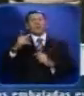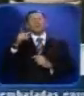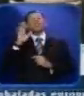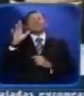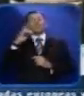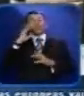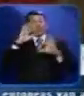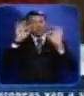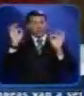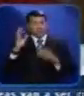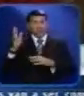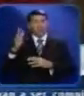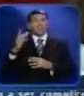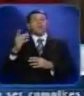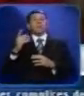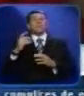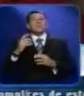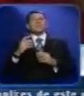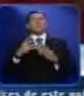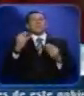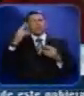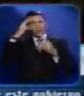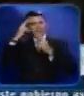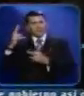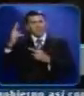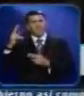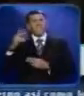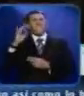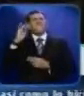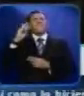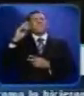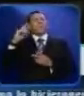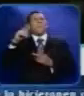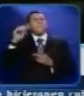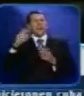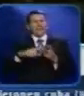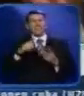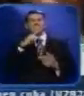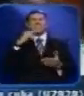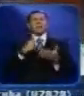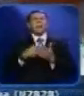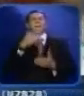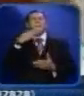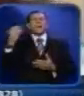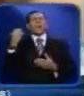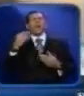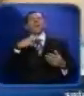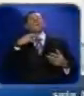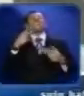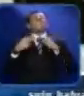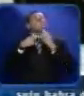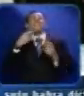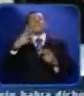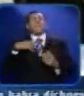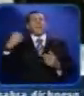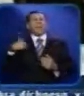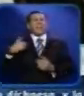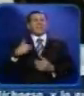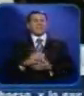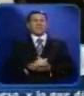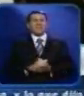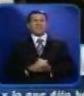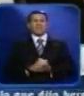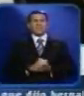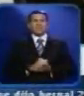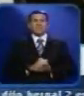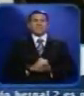una intérprete integral respetada por muchos, quienes como Fito Páez la han calificado como la mejor voz que parió Argentina. Te extraño,